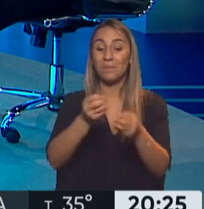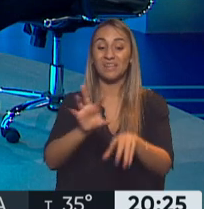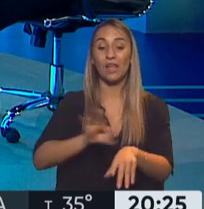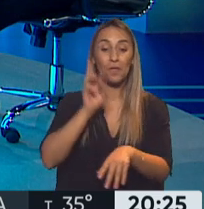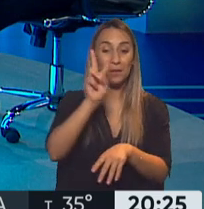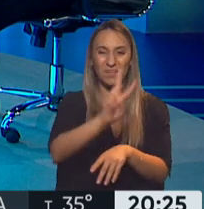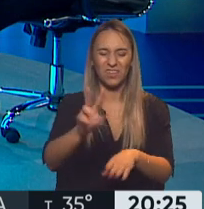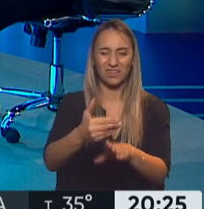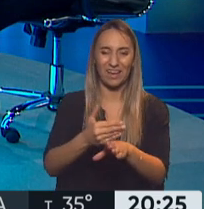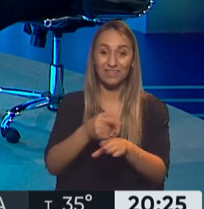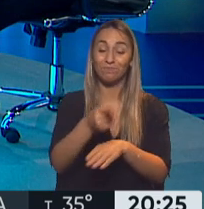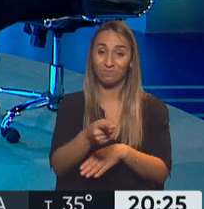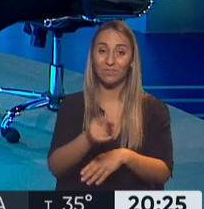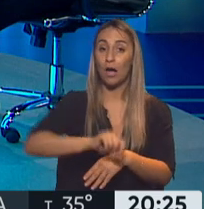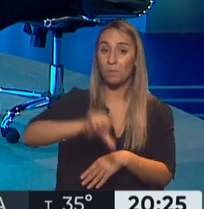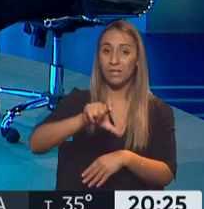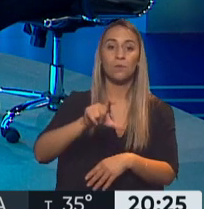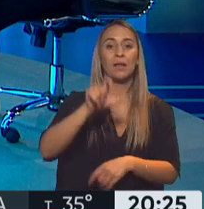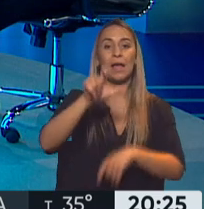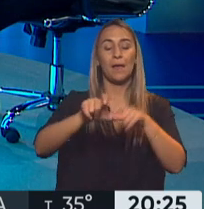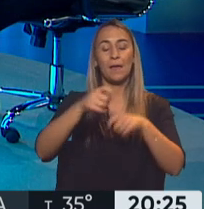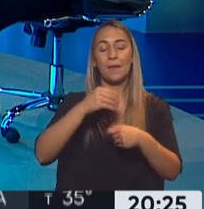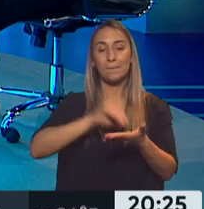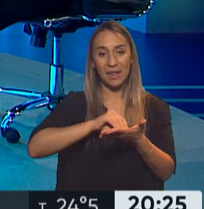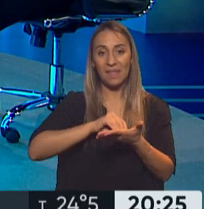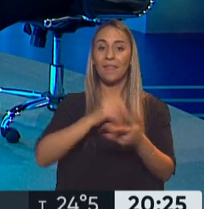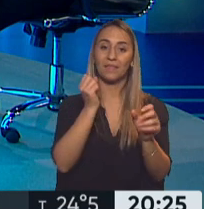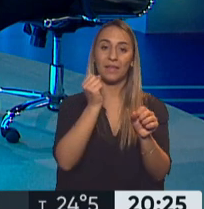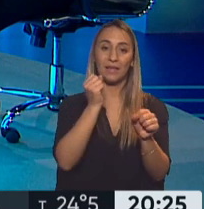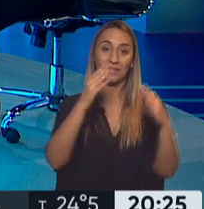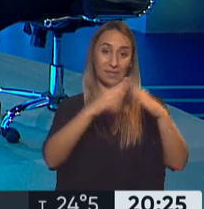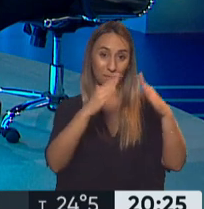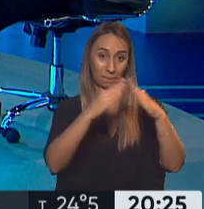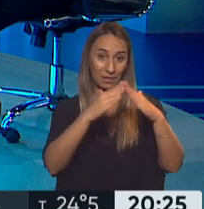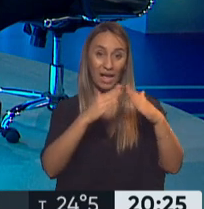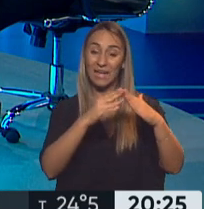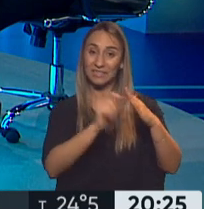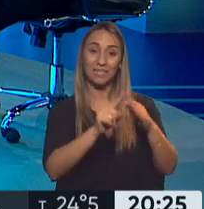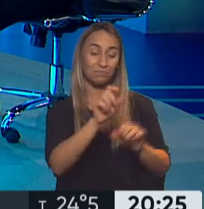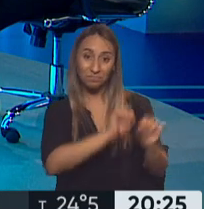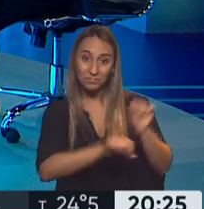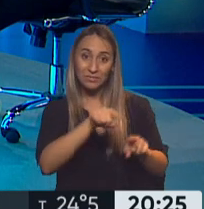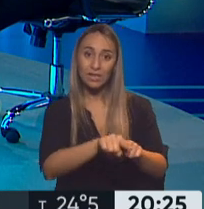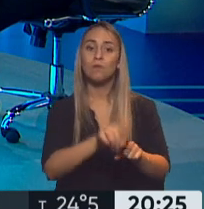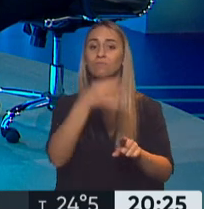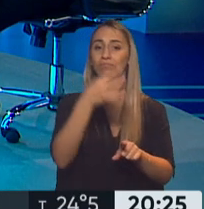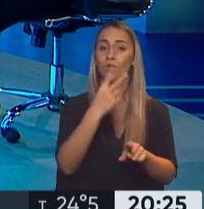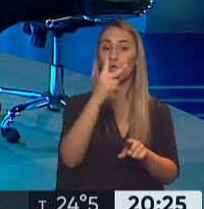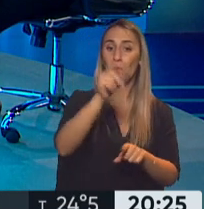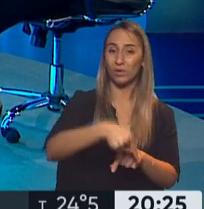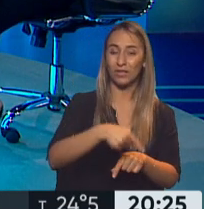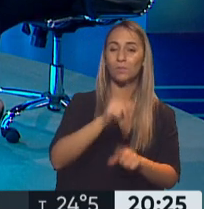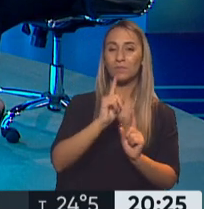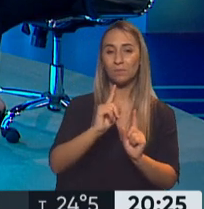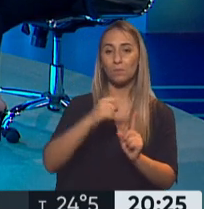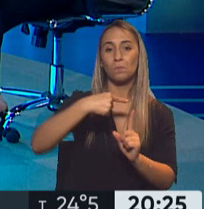trabajadoras de casas particulares un 2 por ciento de incremento más de ese 1 por ciento antigüedad sé que comenzó a regir